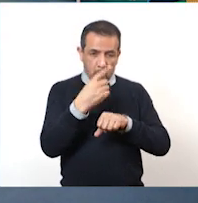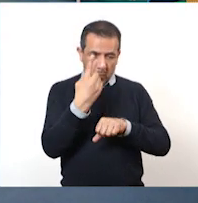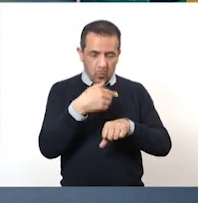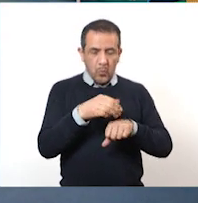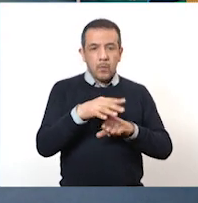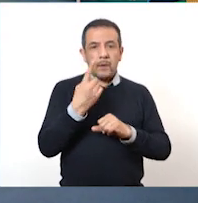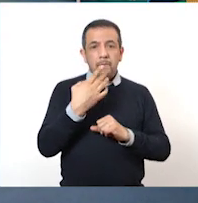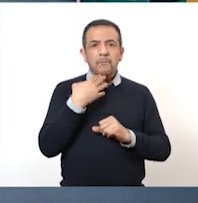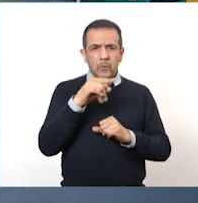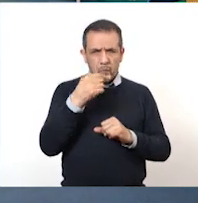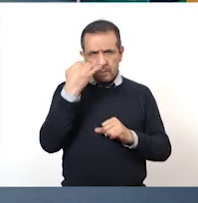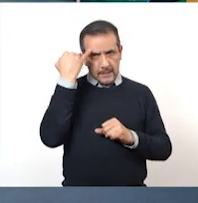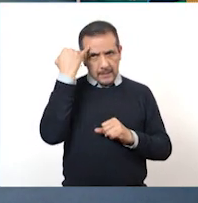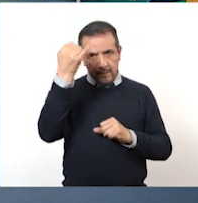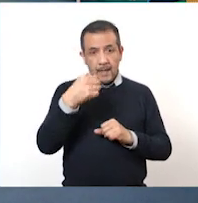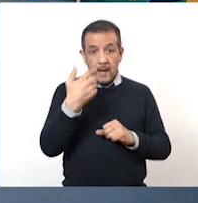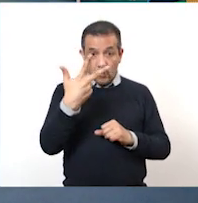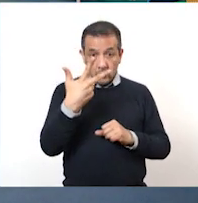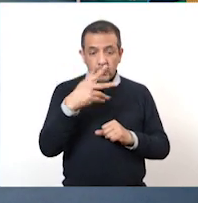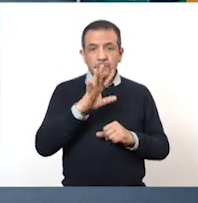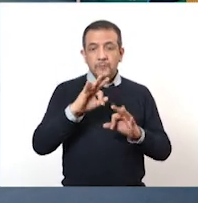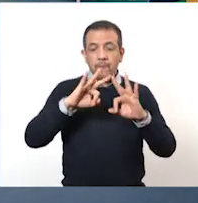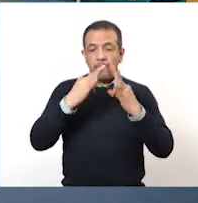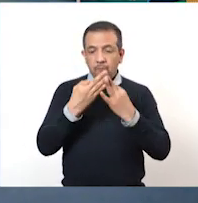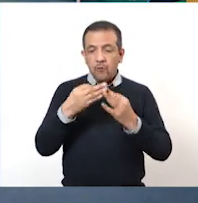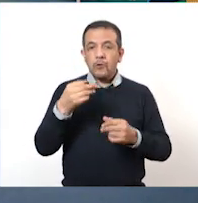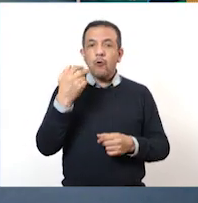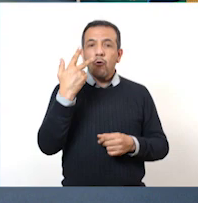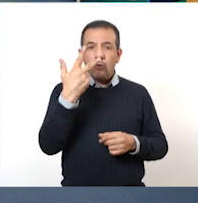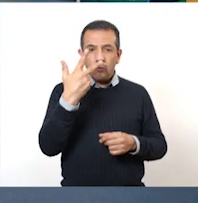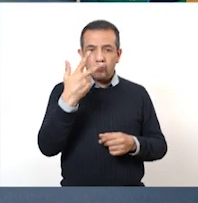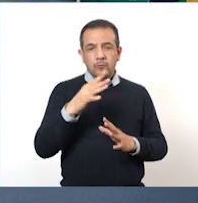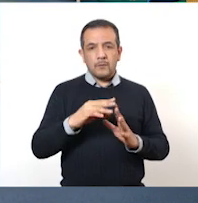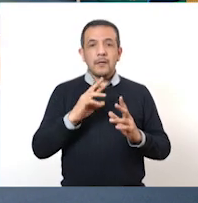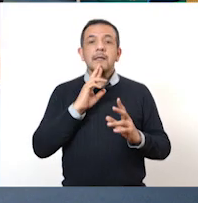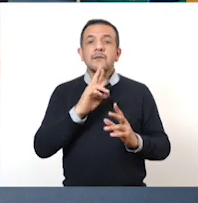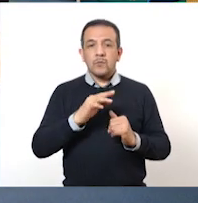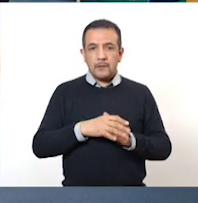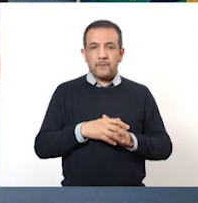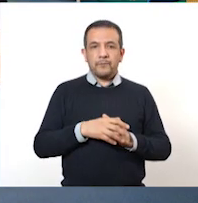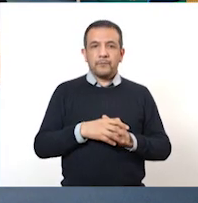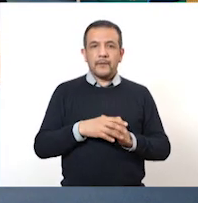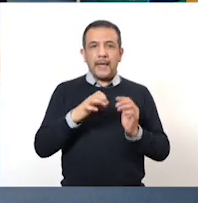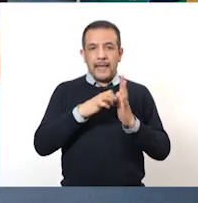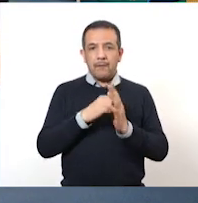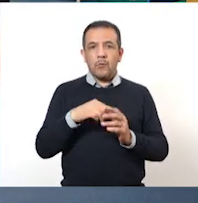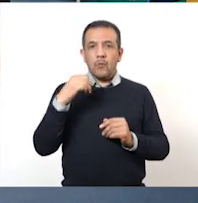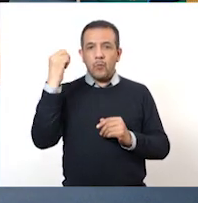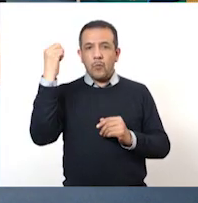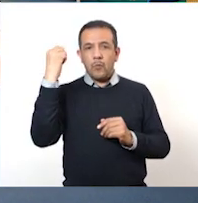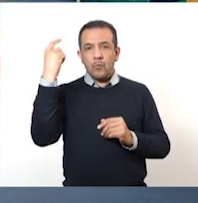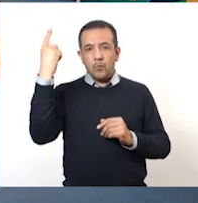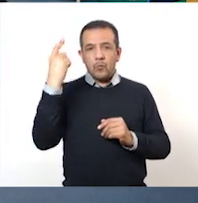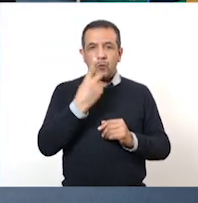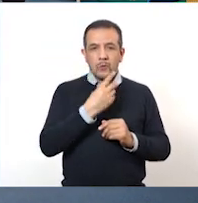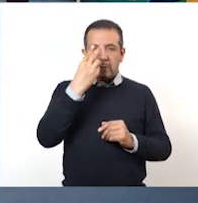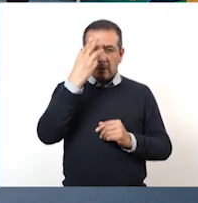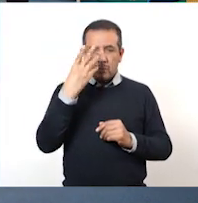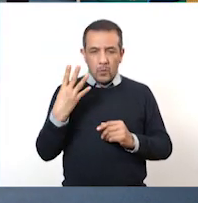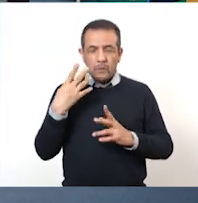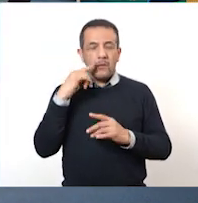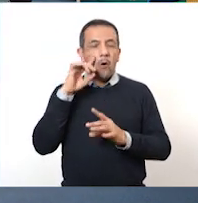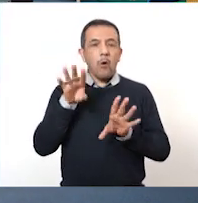¿Te parece el número 8? Ok, entonces... Tres formas de llegar a ese resultado. Tres formas. Bueno, la